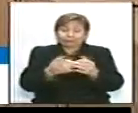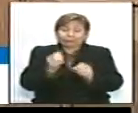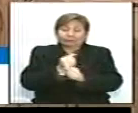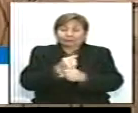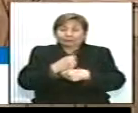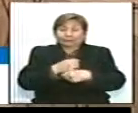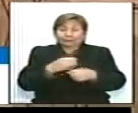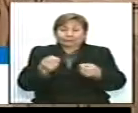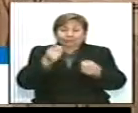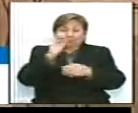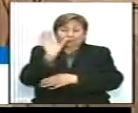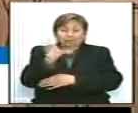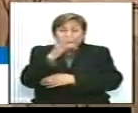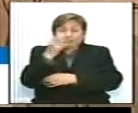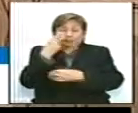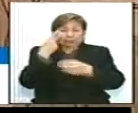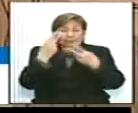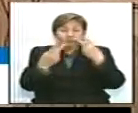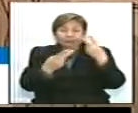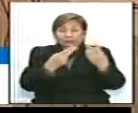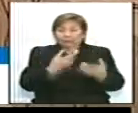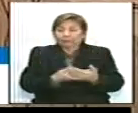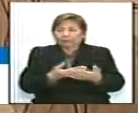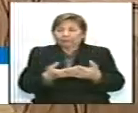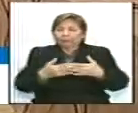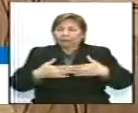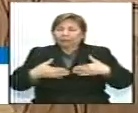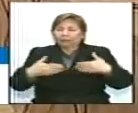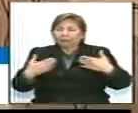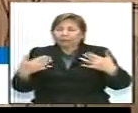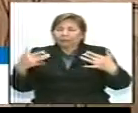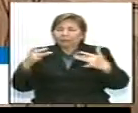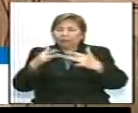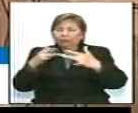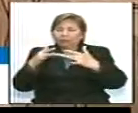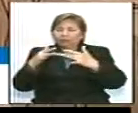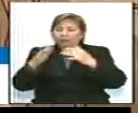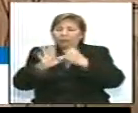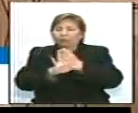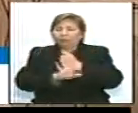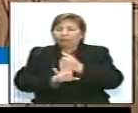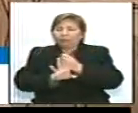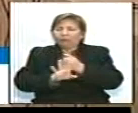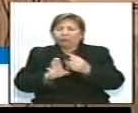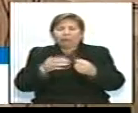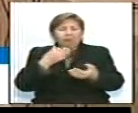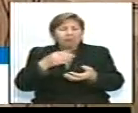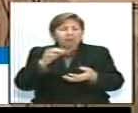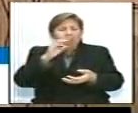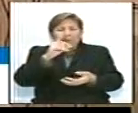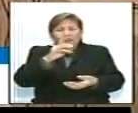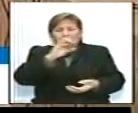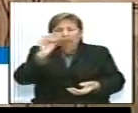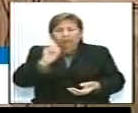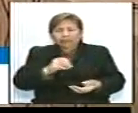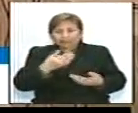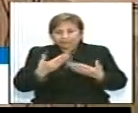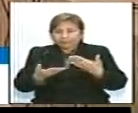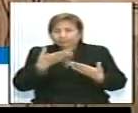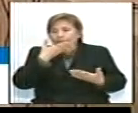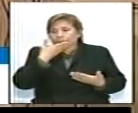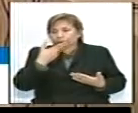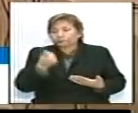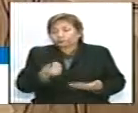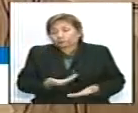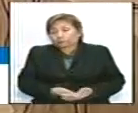través de patrullajes, a través de visitas, de poder mantener algún nivel de protección que no va a ser 100%, pero va a ser mejor de lo